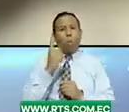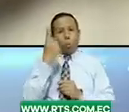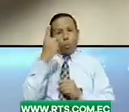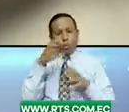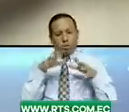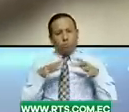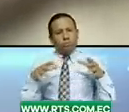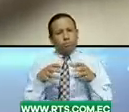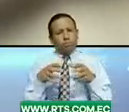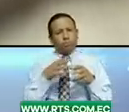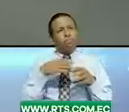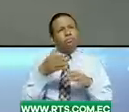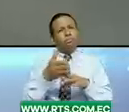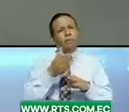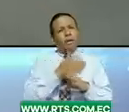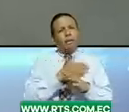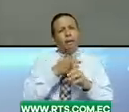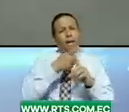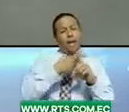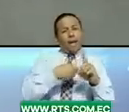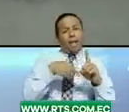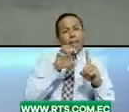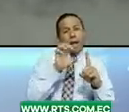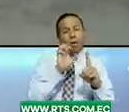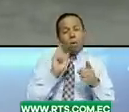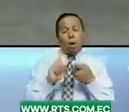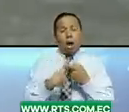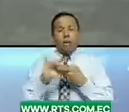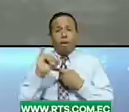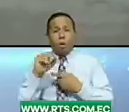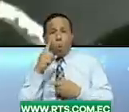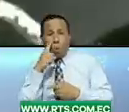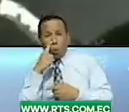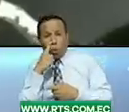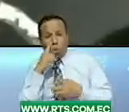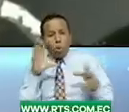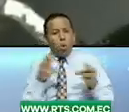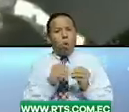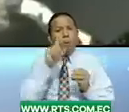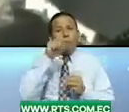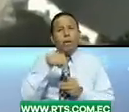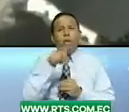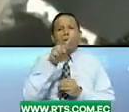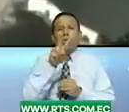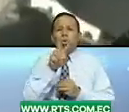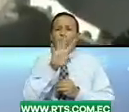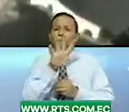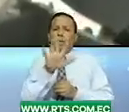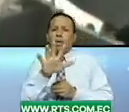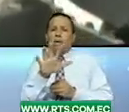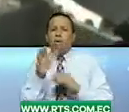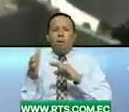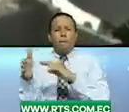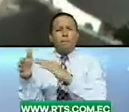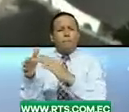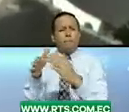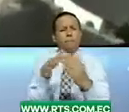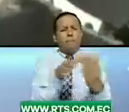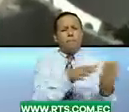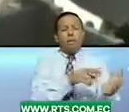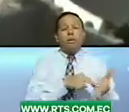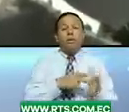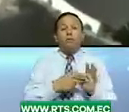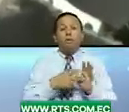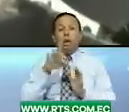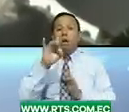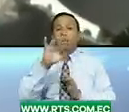muertes violentas, lo que corresponde al 85% más que el año anterior. El Distrito Sur, donde ocurrió este último